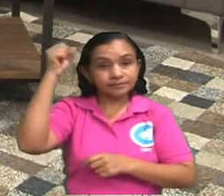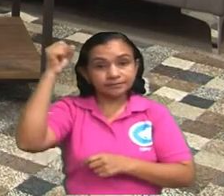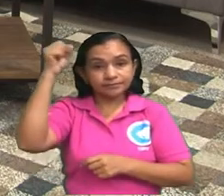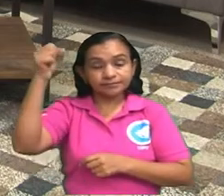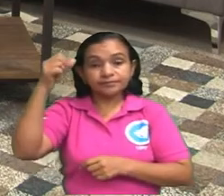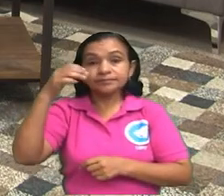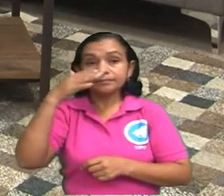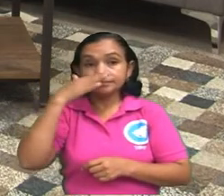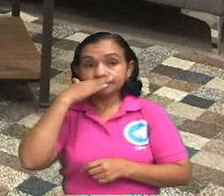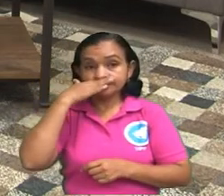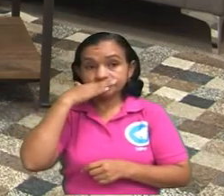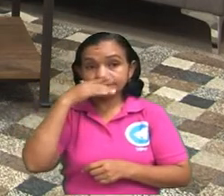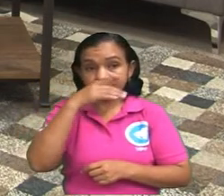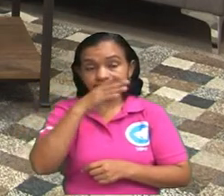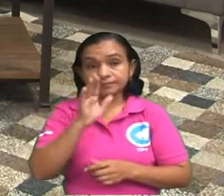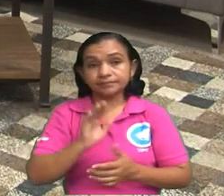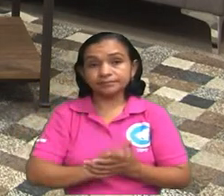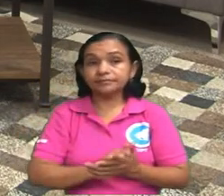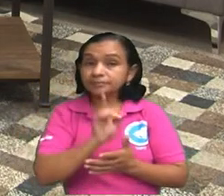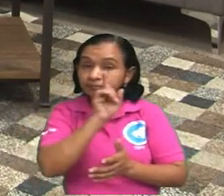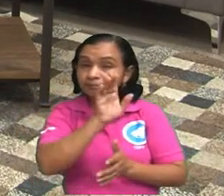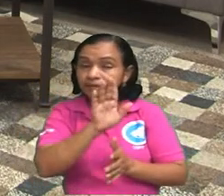revolución,